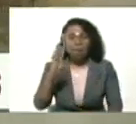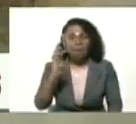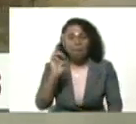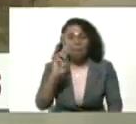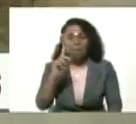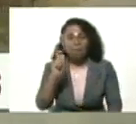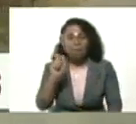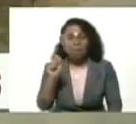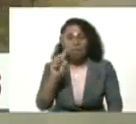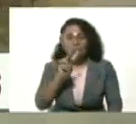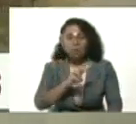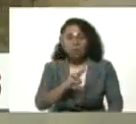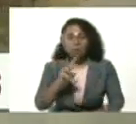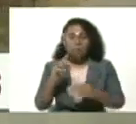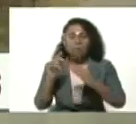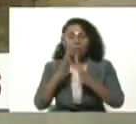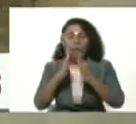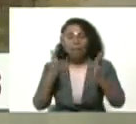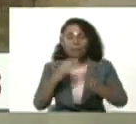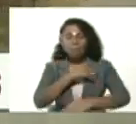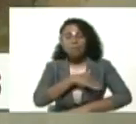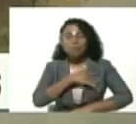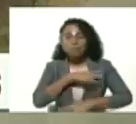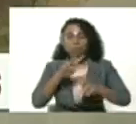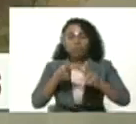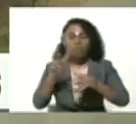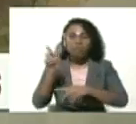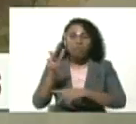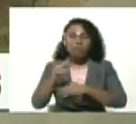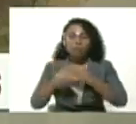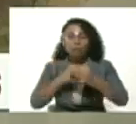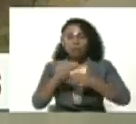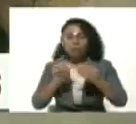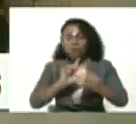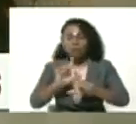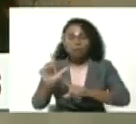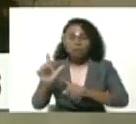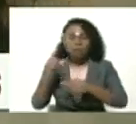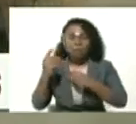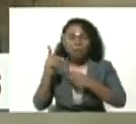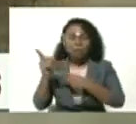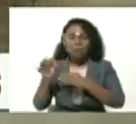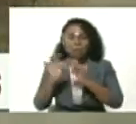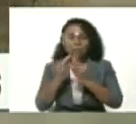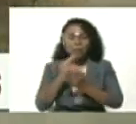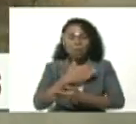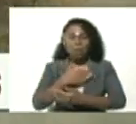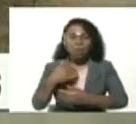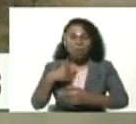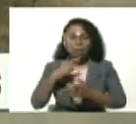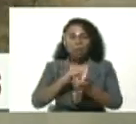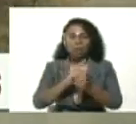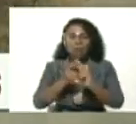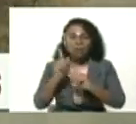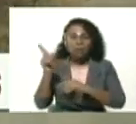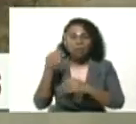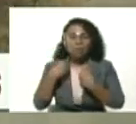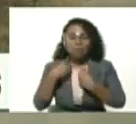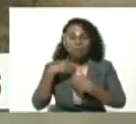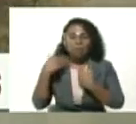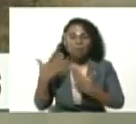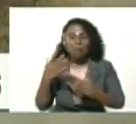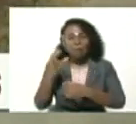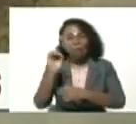en dos urbanismos de la gran misión Vivienda Venezuela consolidado, para aquellas familias que deseen trasladarse a vivir allá